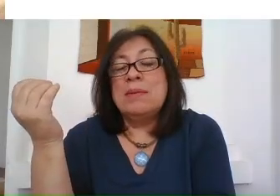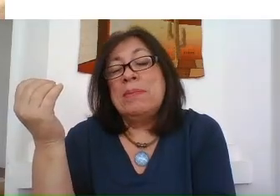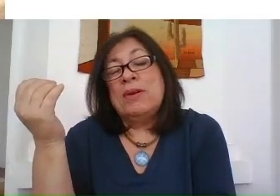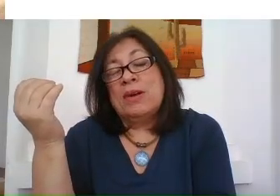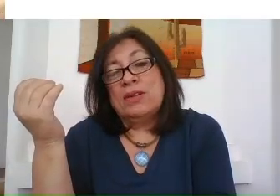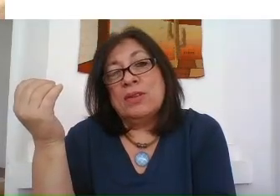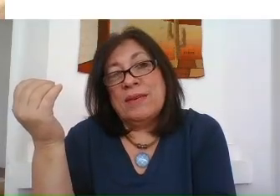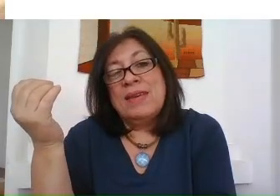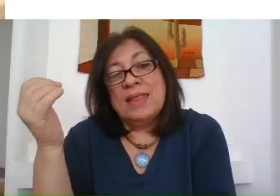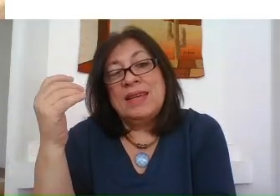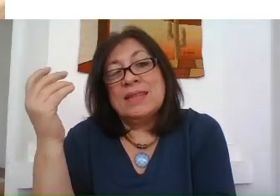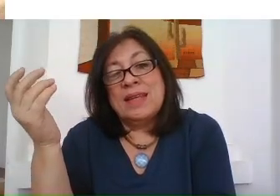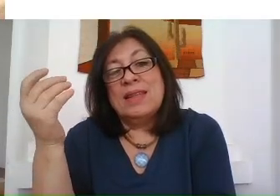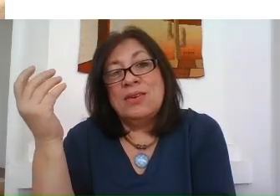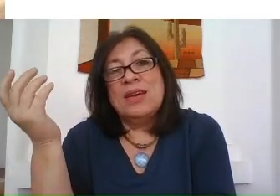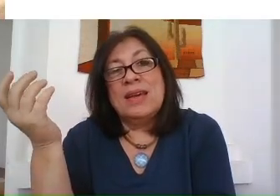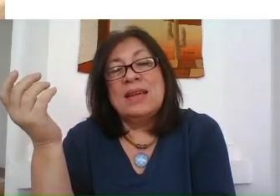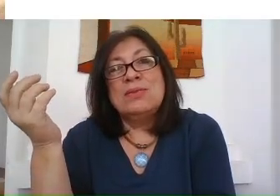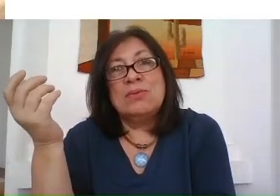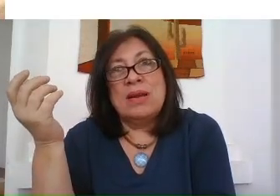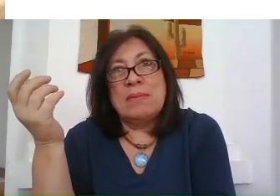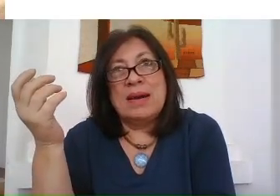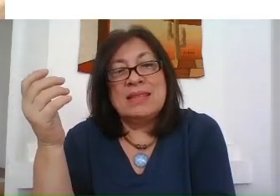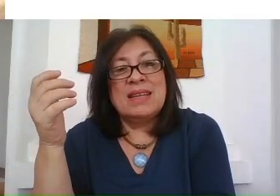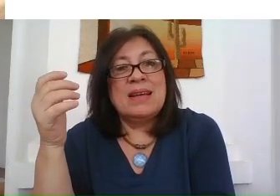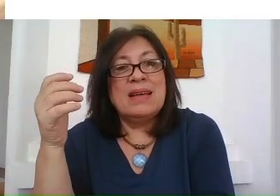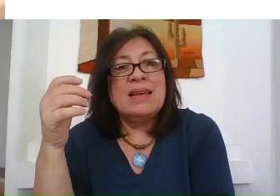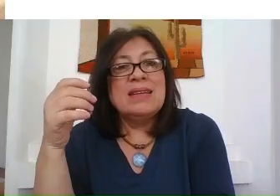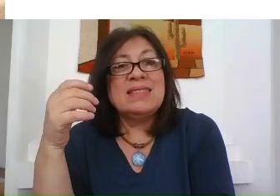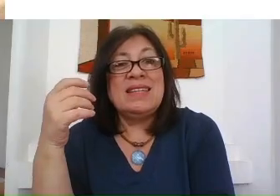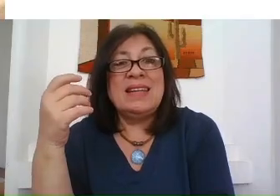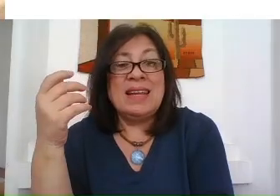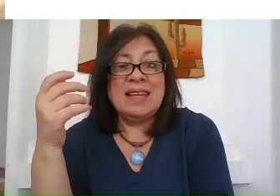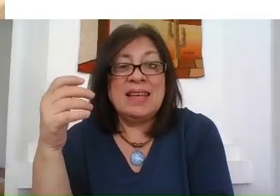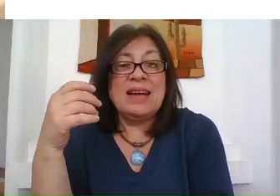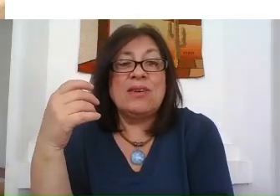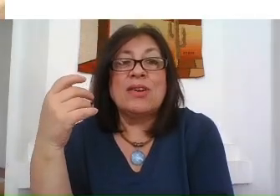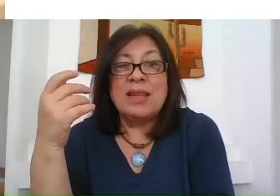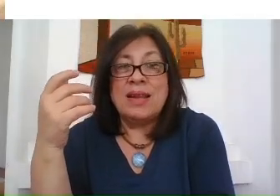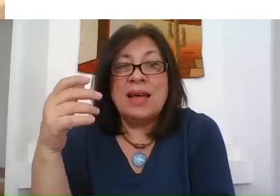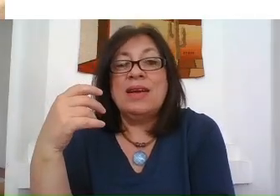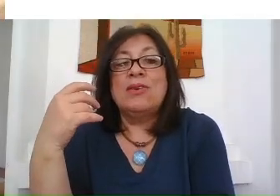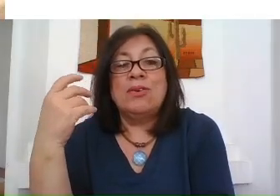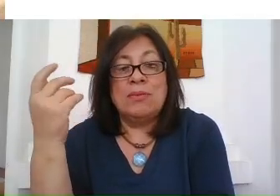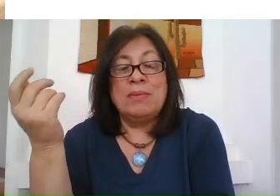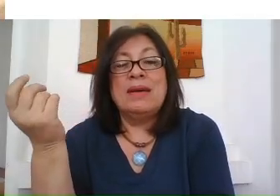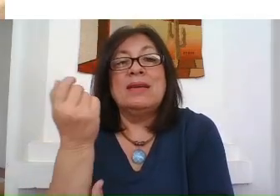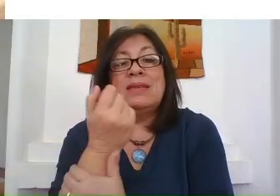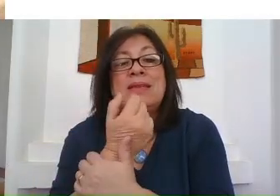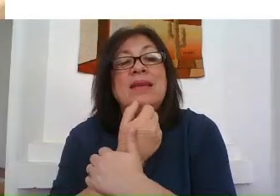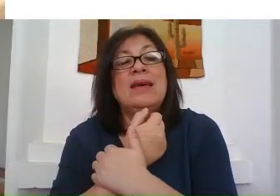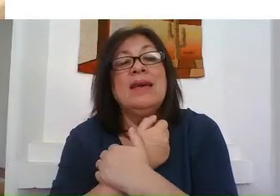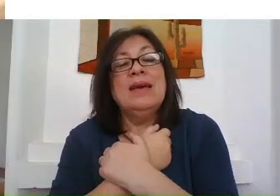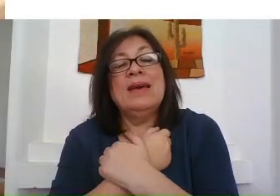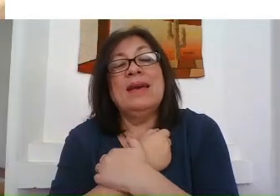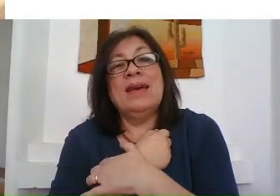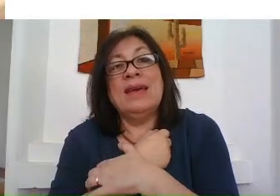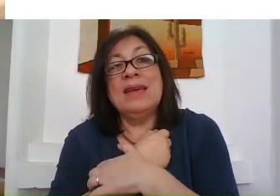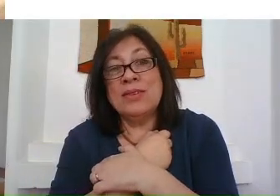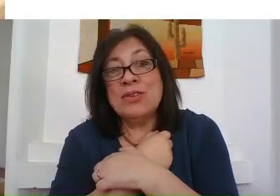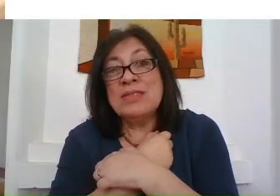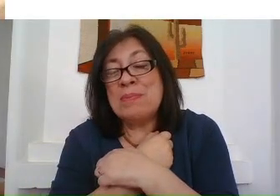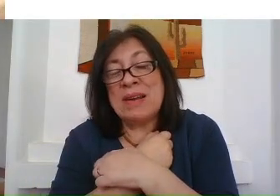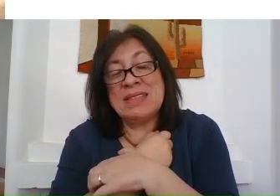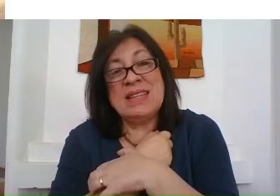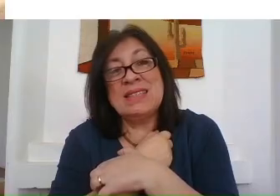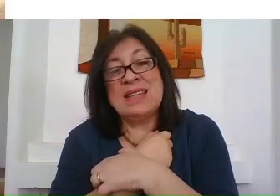la marcha, pero que todavía dista de lo que es una marcha sinérgica, coordinada, económica.